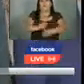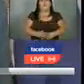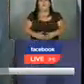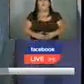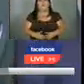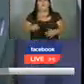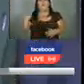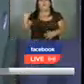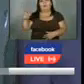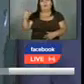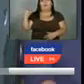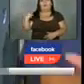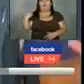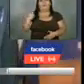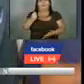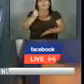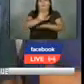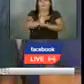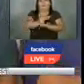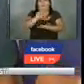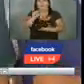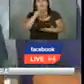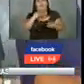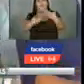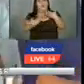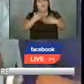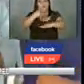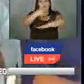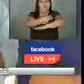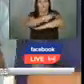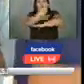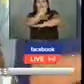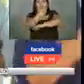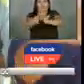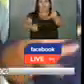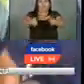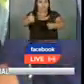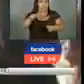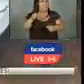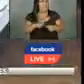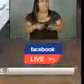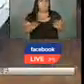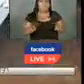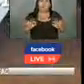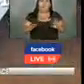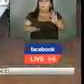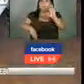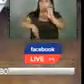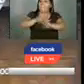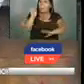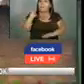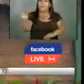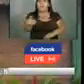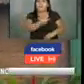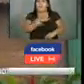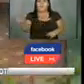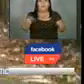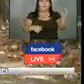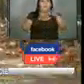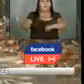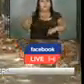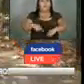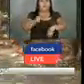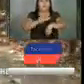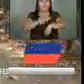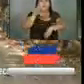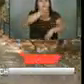otro lado, el director de migración y extranjería mencionó que las fronteras terrestres fueron las que más flujo de visitantes recibieron durante el